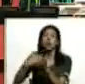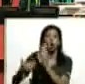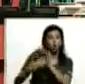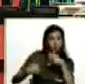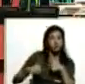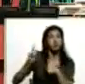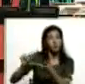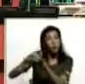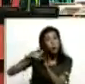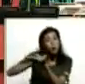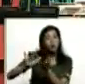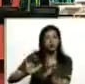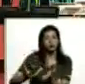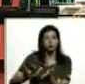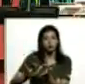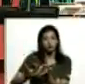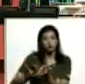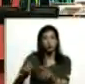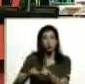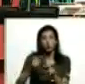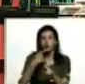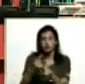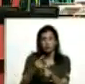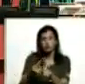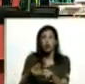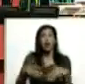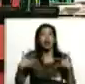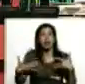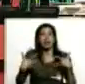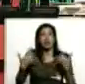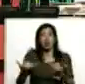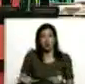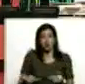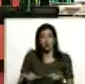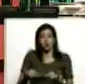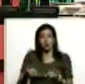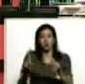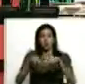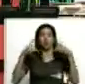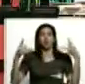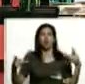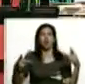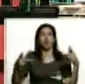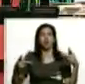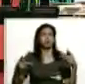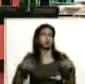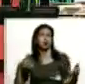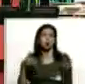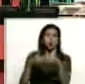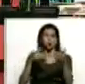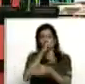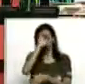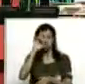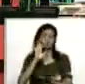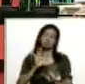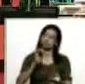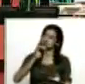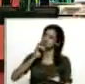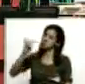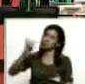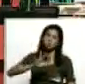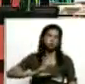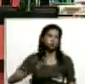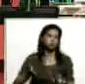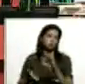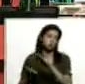desestimiento que eso lo que establece el gobierno ellos se alegran el Wall Street golpeó a Dios dado Está bien mi